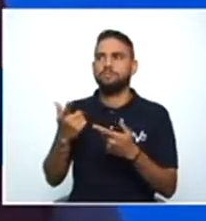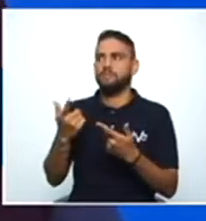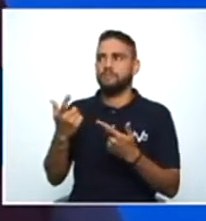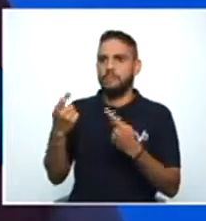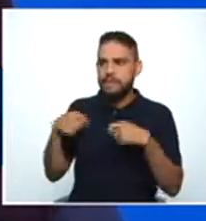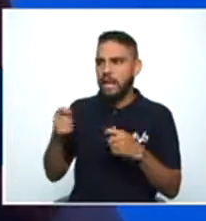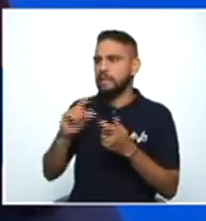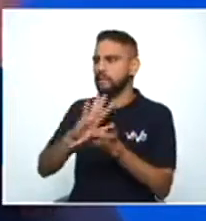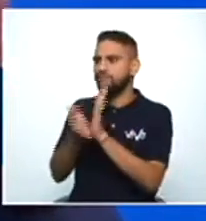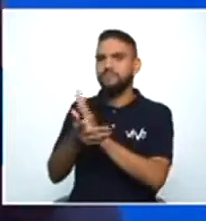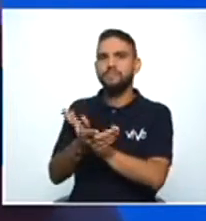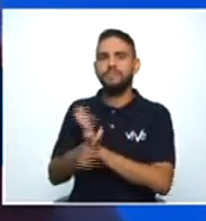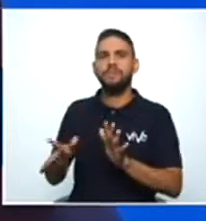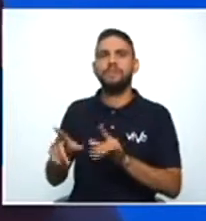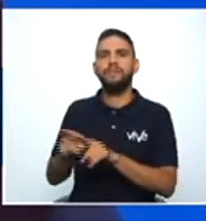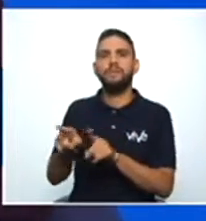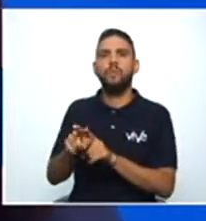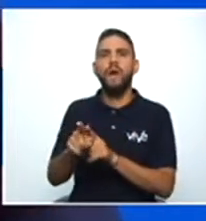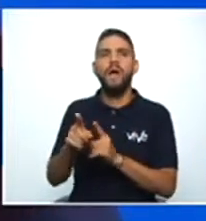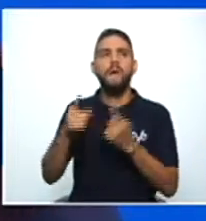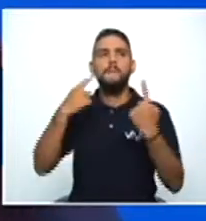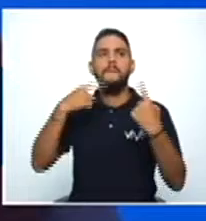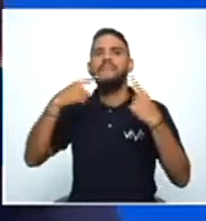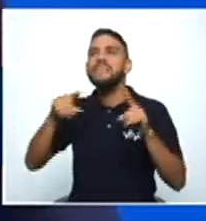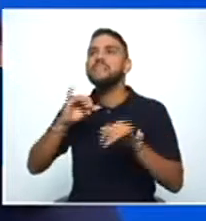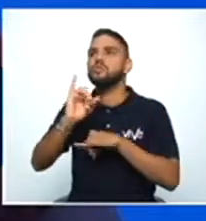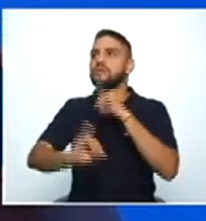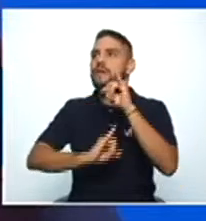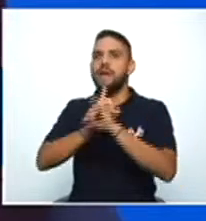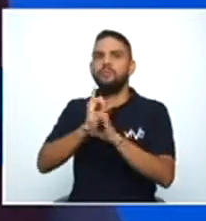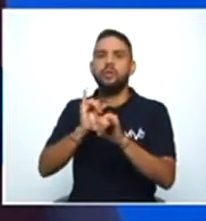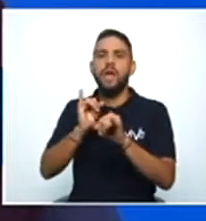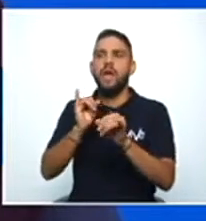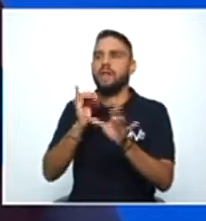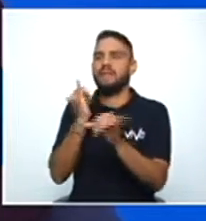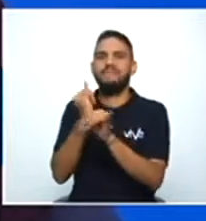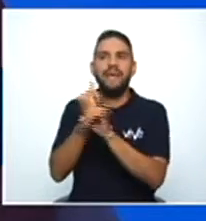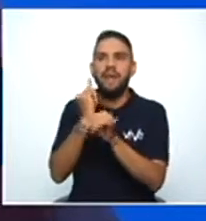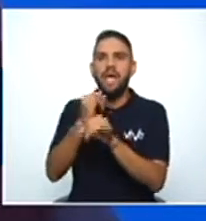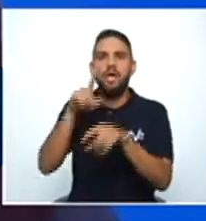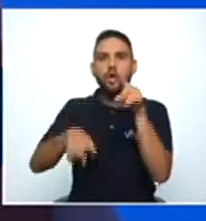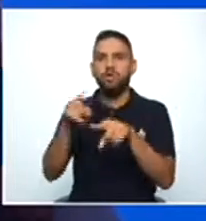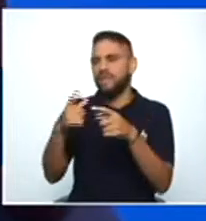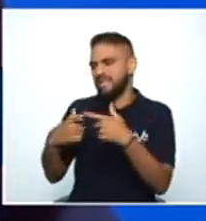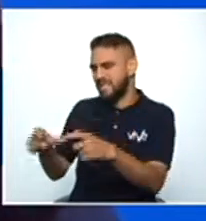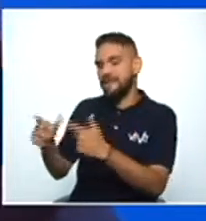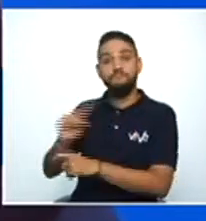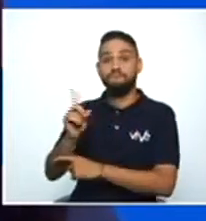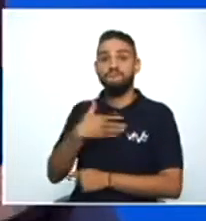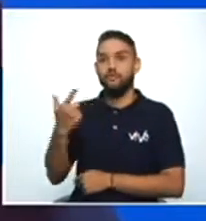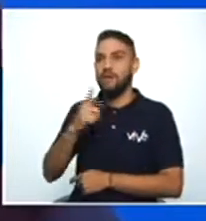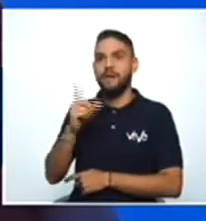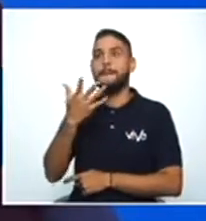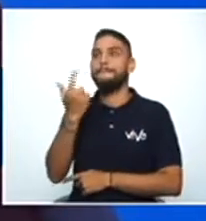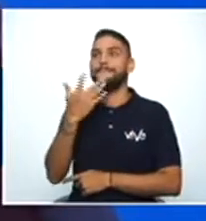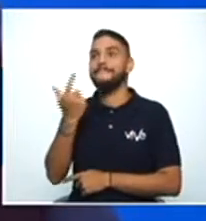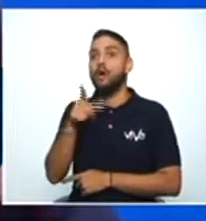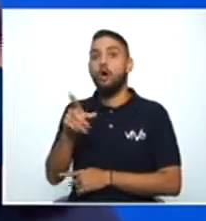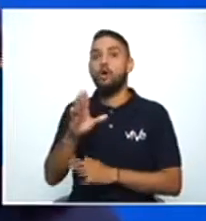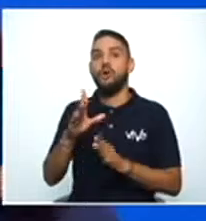que lo que pretende maximizar el beneficio o minimizar el costo que es lo que se pretende desaparecer el disco como formato para ellos evitar las grandes multinacionales